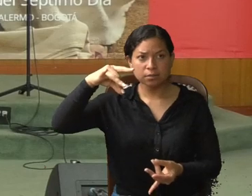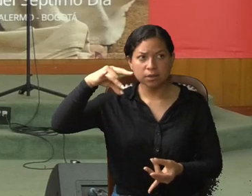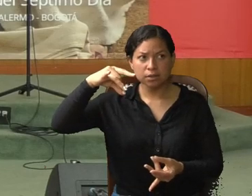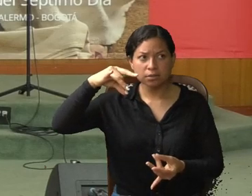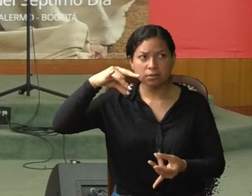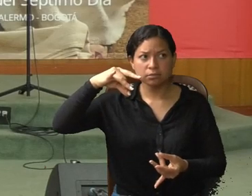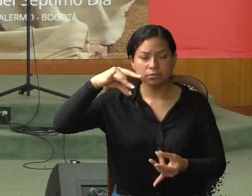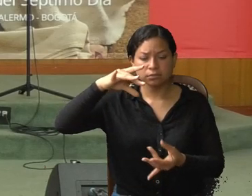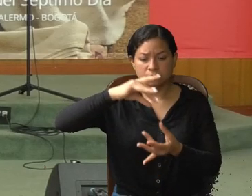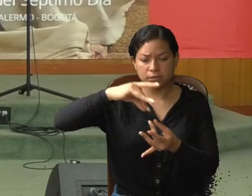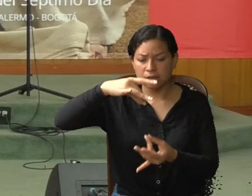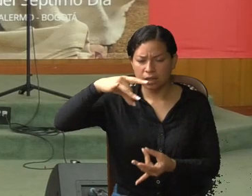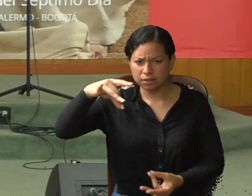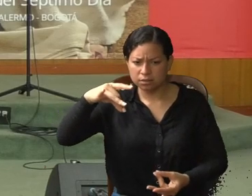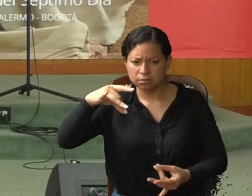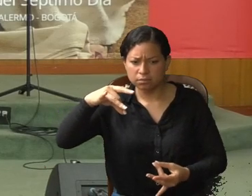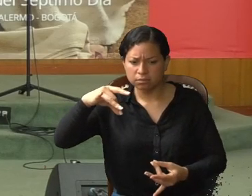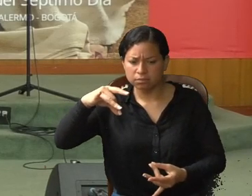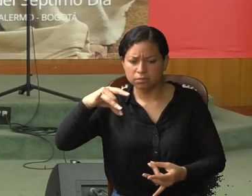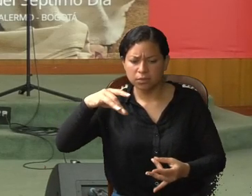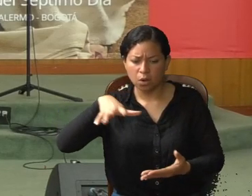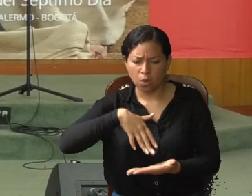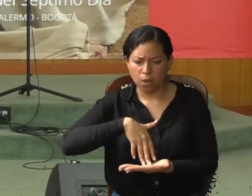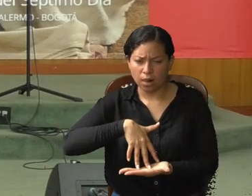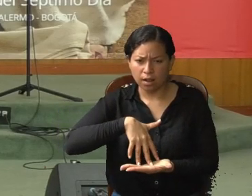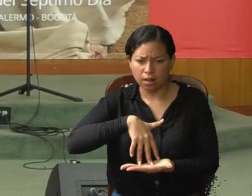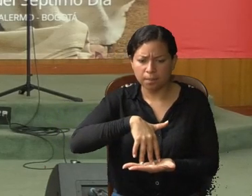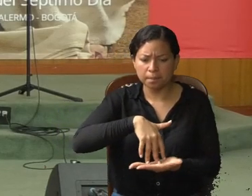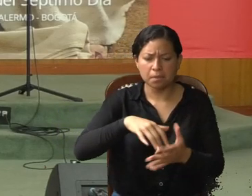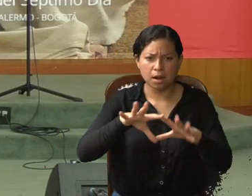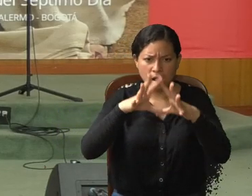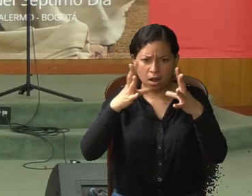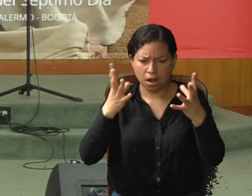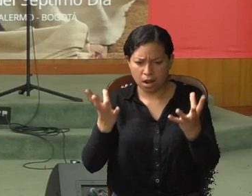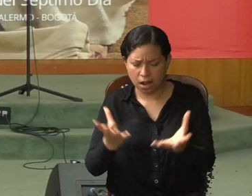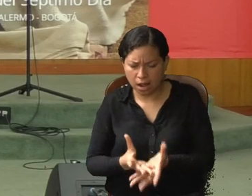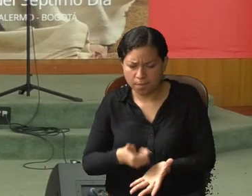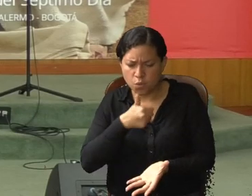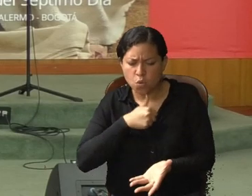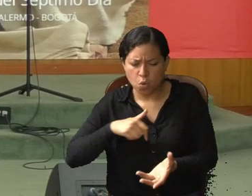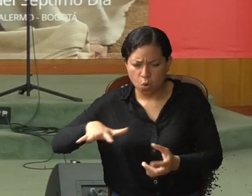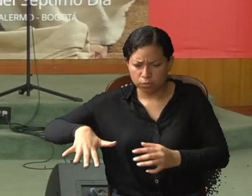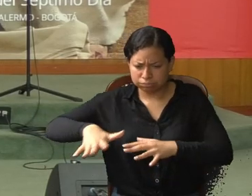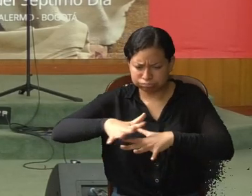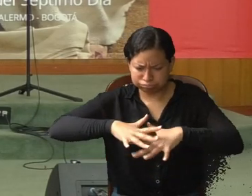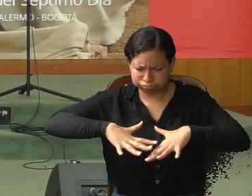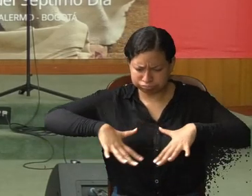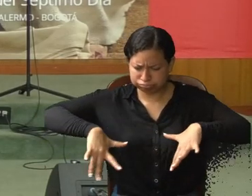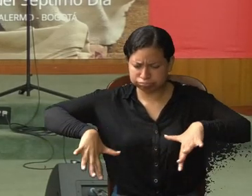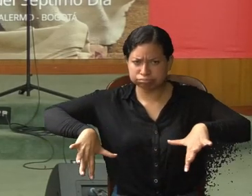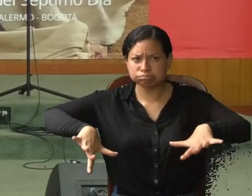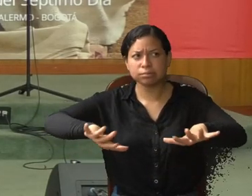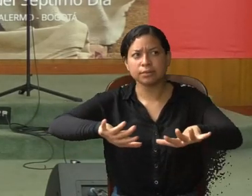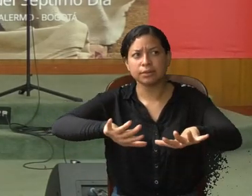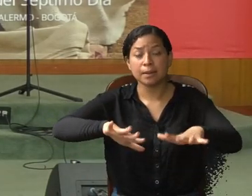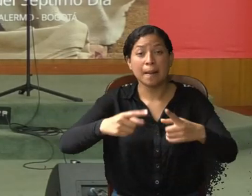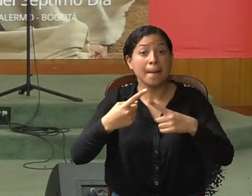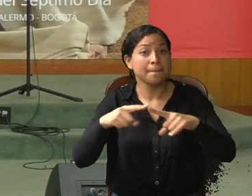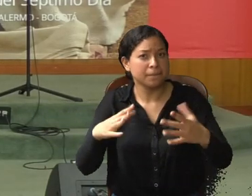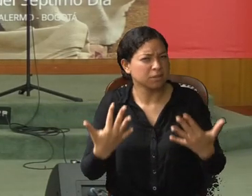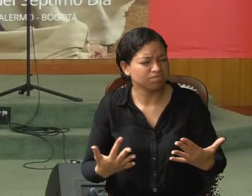empollaba sobre la faz de las aguas. Pero hay otro texto que todavía nos lleva más al significado y lo hace con un